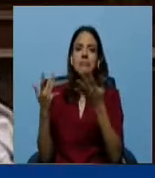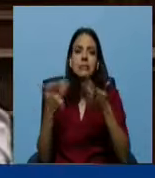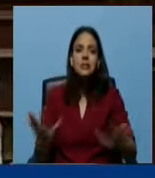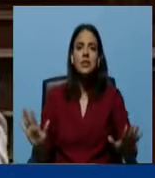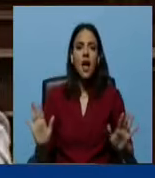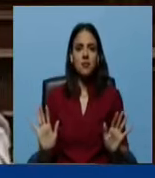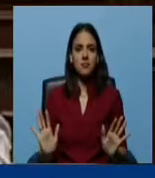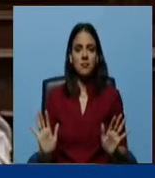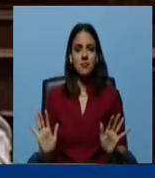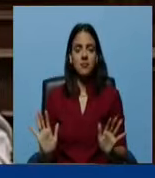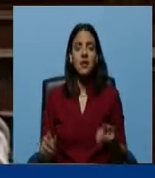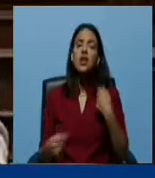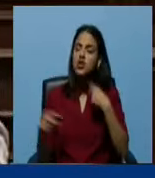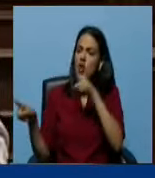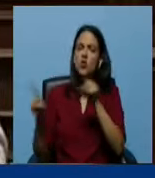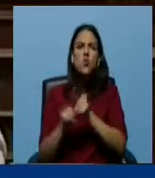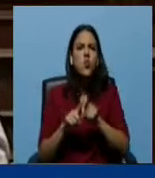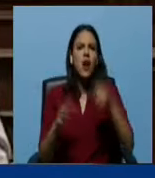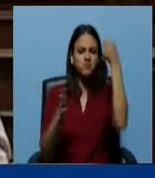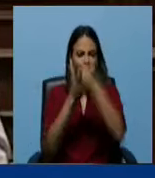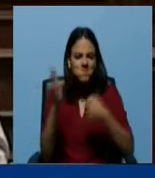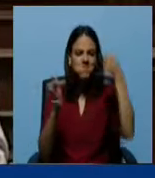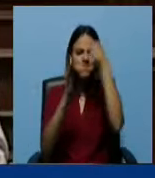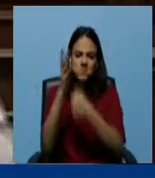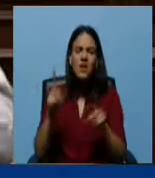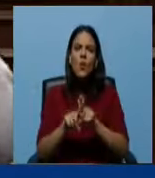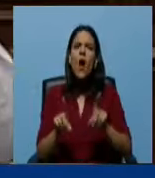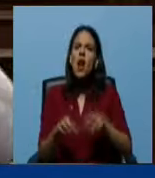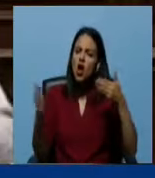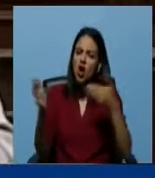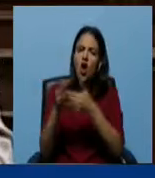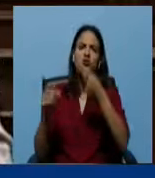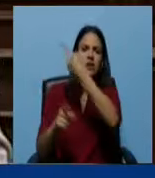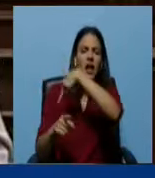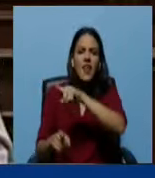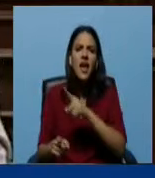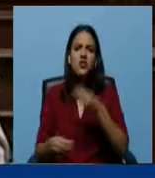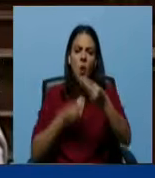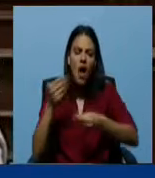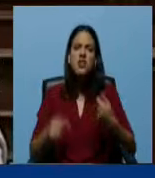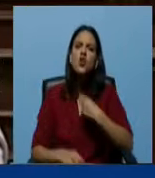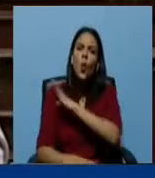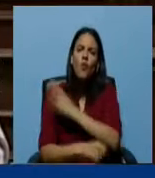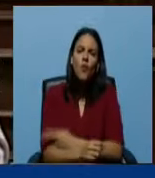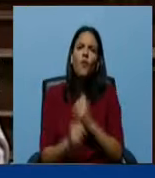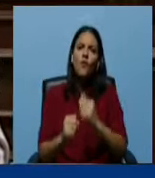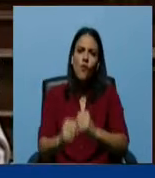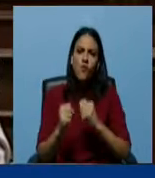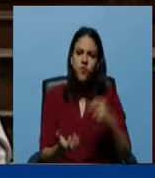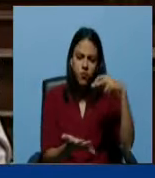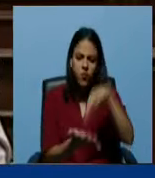He combatido la corrupción con toda mi fuerza. Ustedes lo han visto.